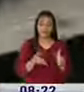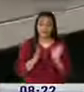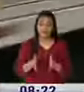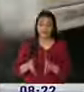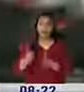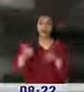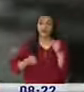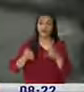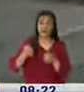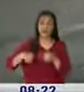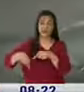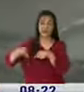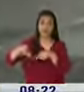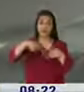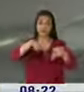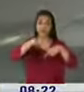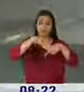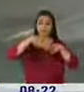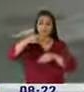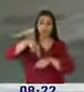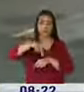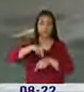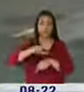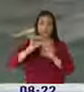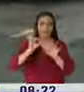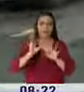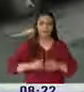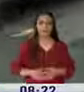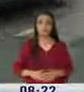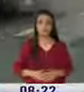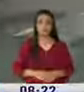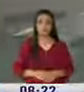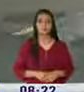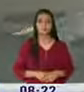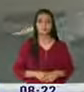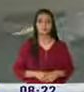los vehículos están circulando con normalidad, informó Priscila Cadena.